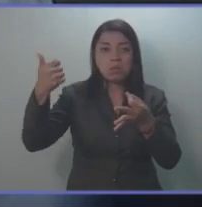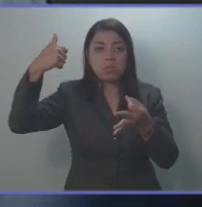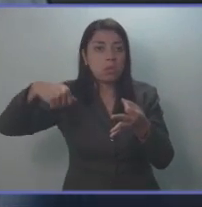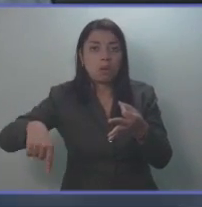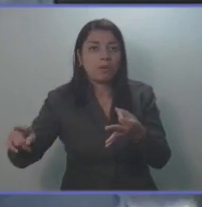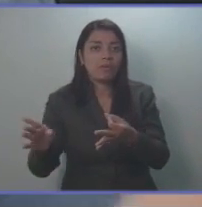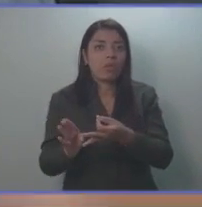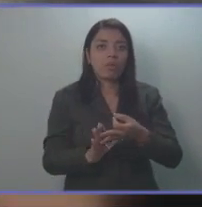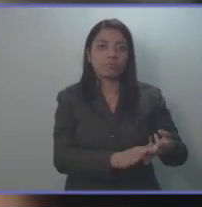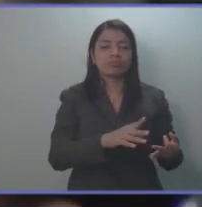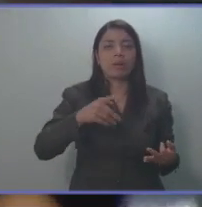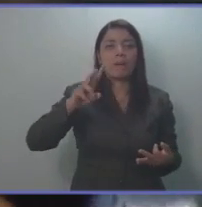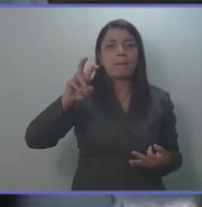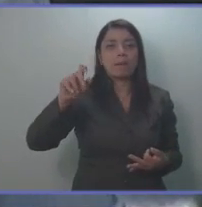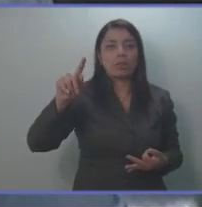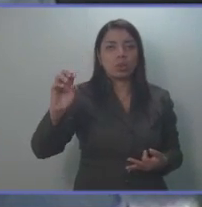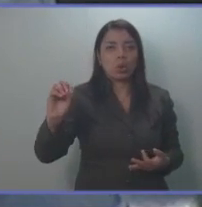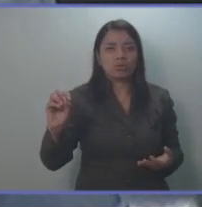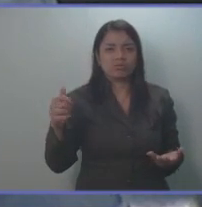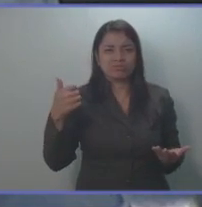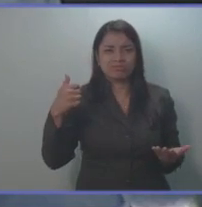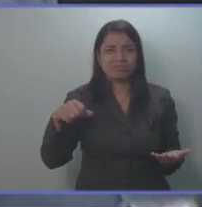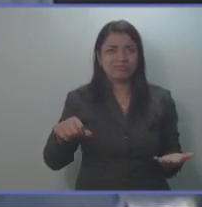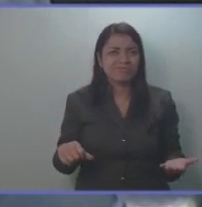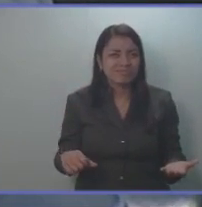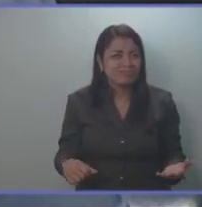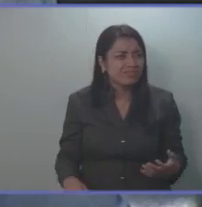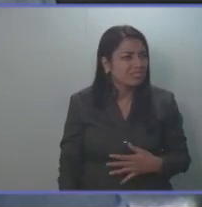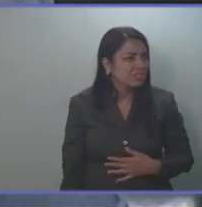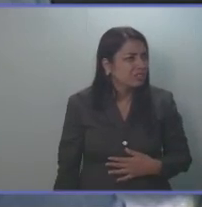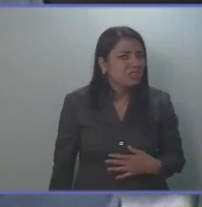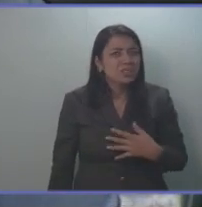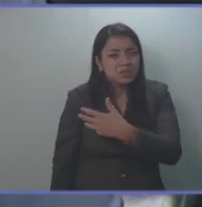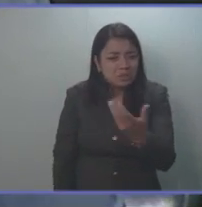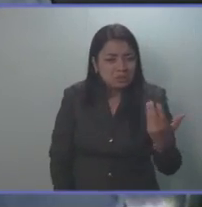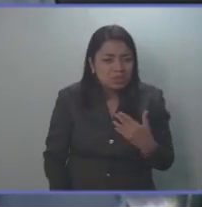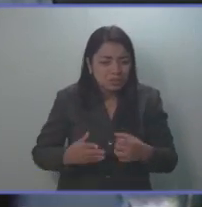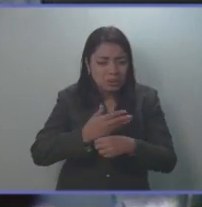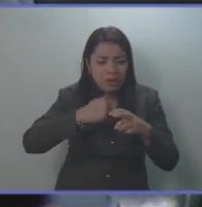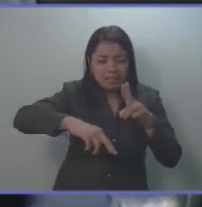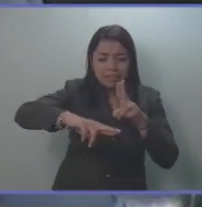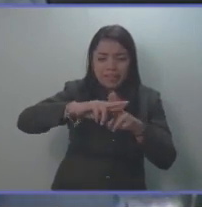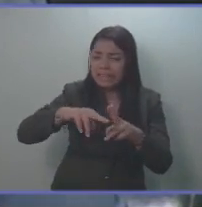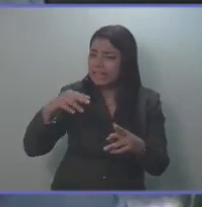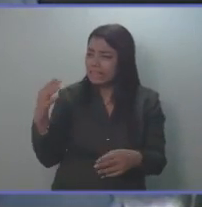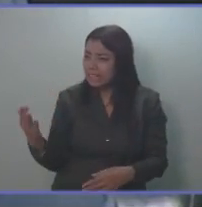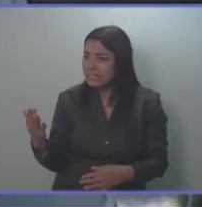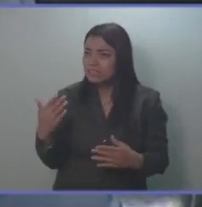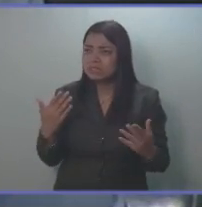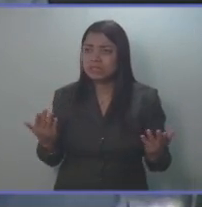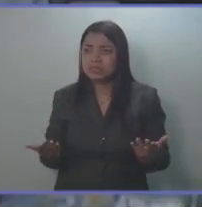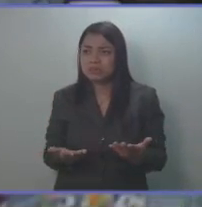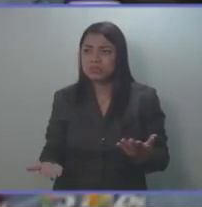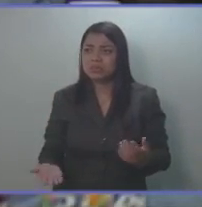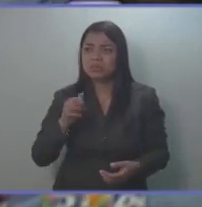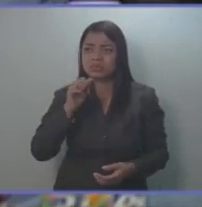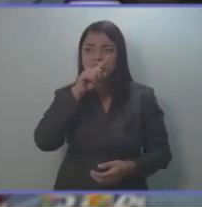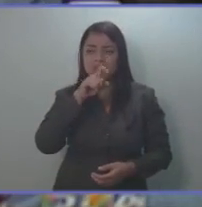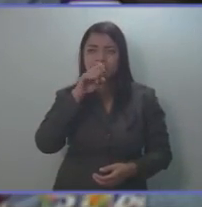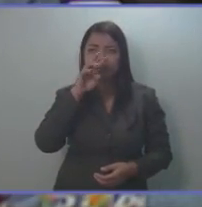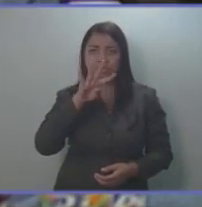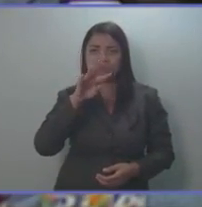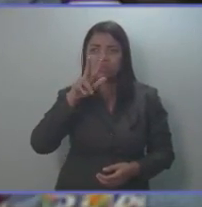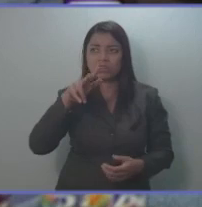este veto. Nosotros como ARENA lo que estábamos haciendo es escuchar a los